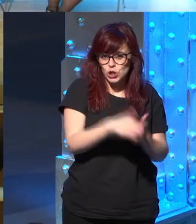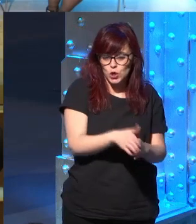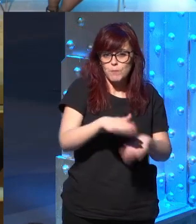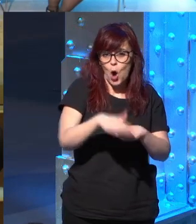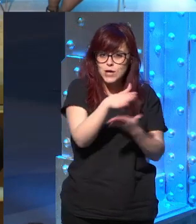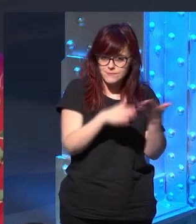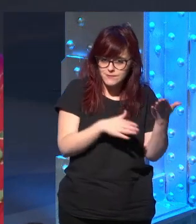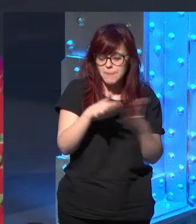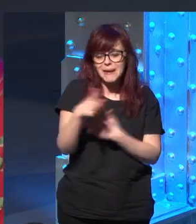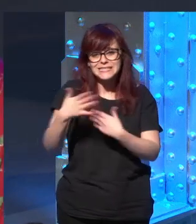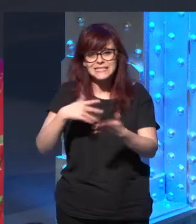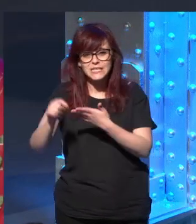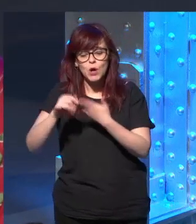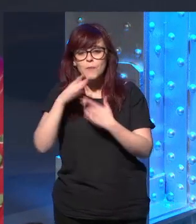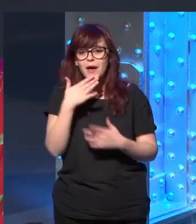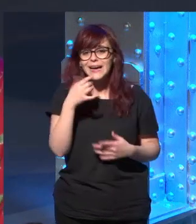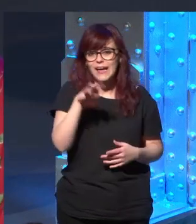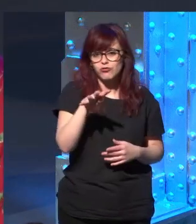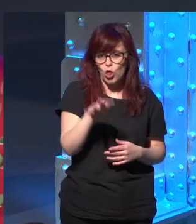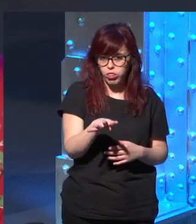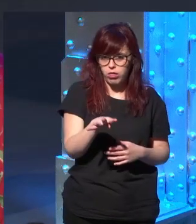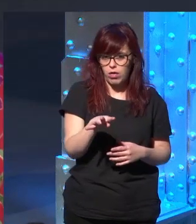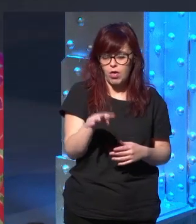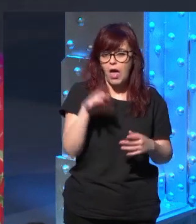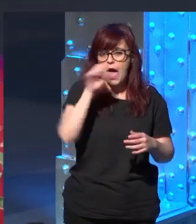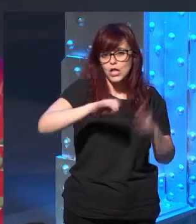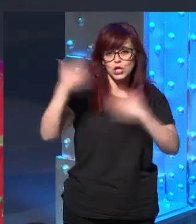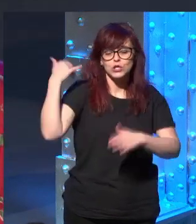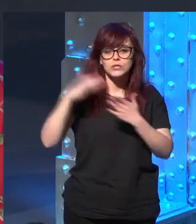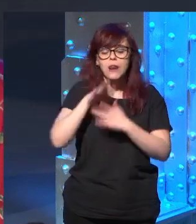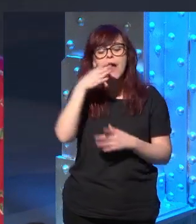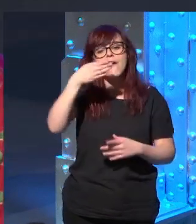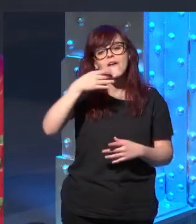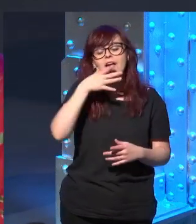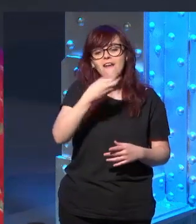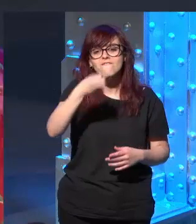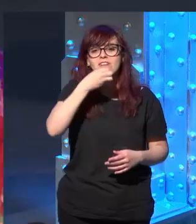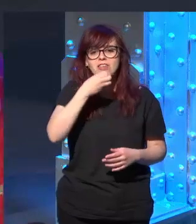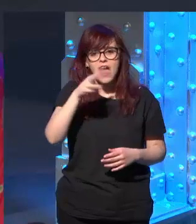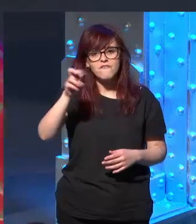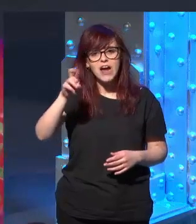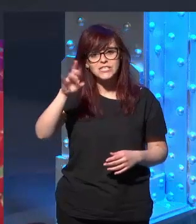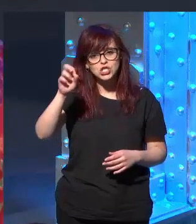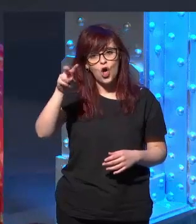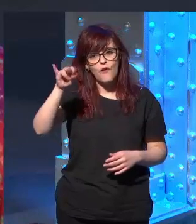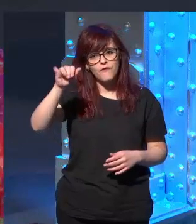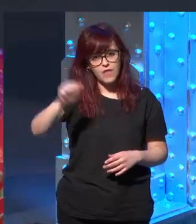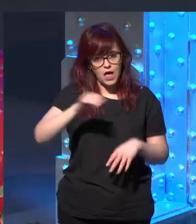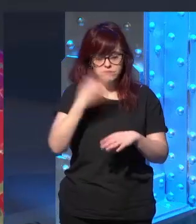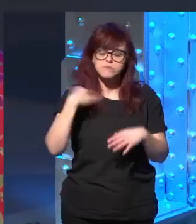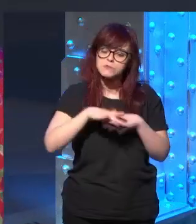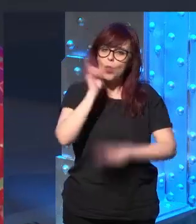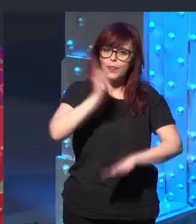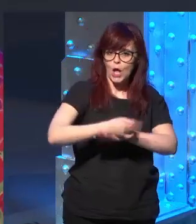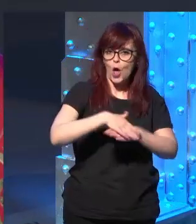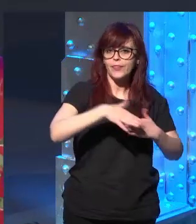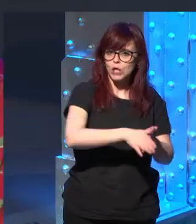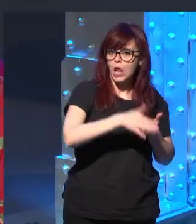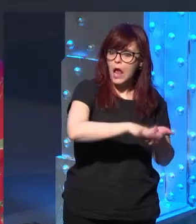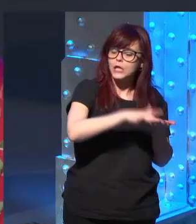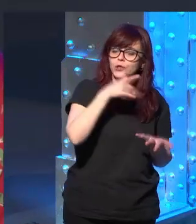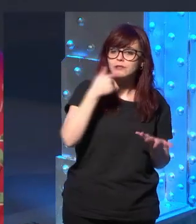también poesía. Desde hace 14 años dirijo una editorial que se llama La Bella Varsovia, donde ha publicado María. Y